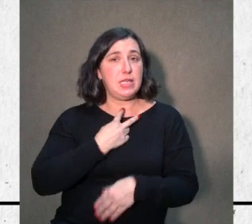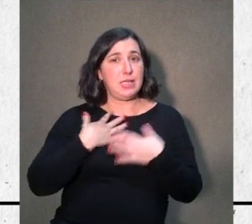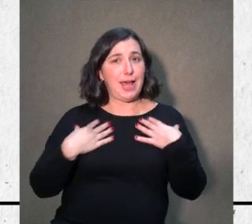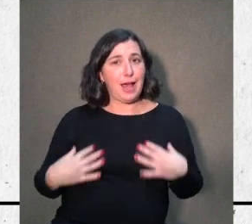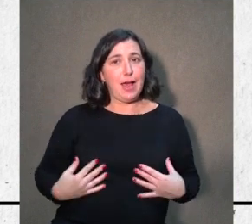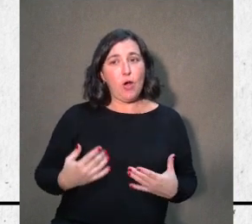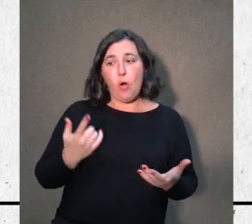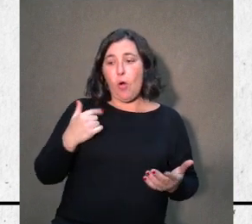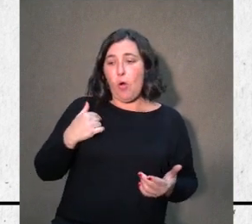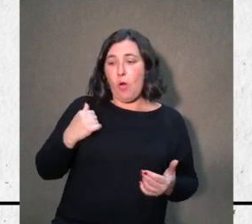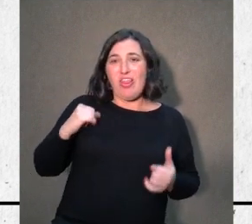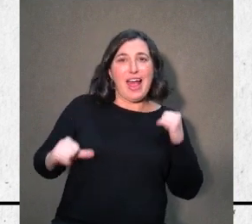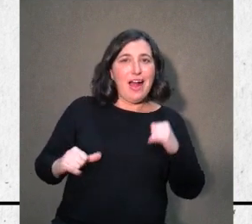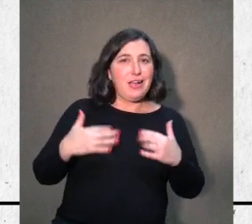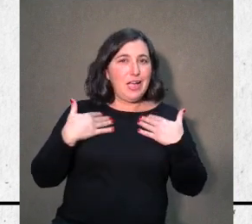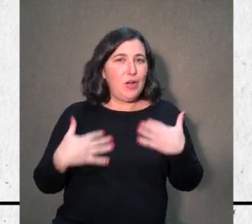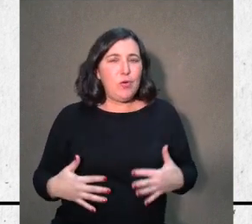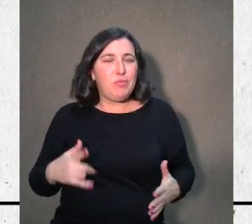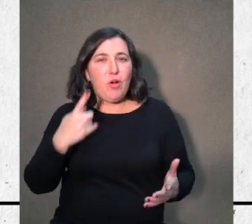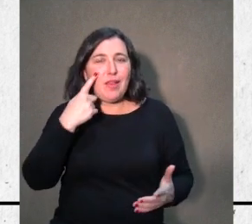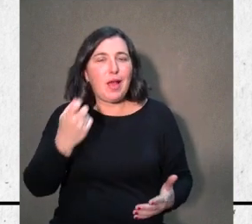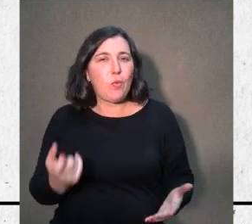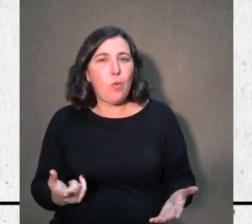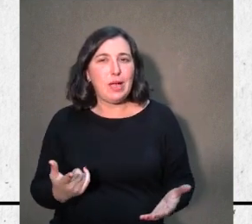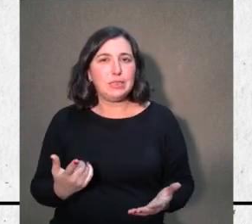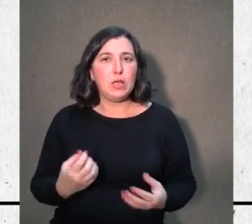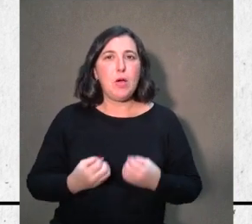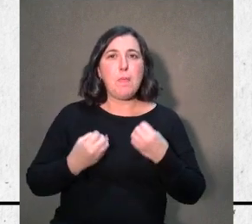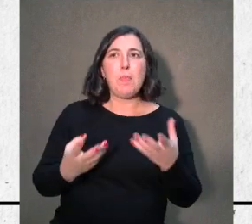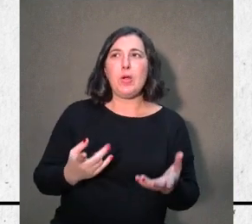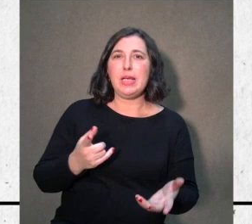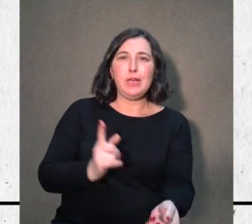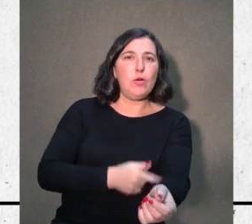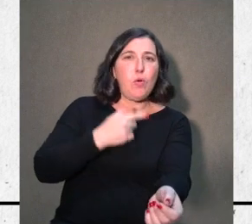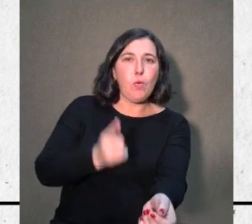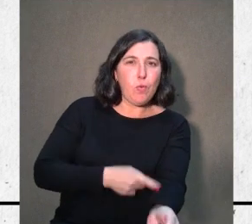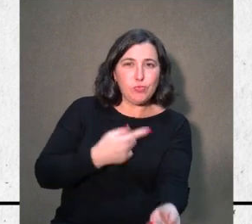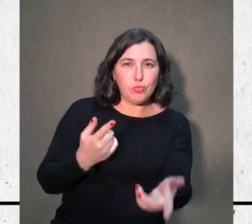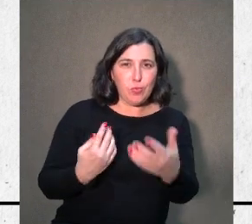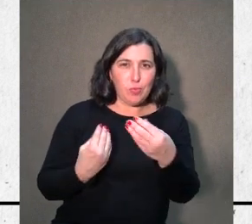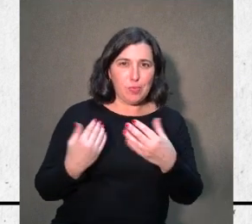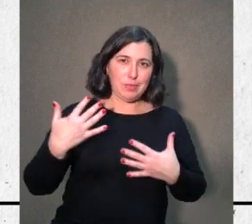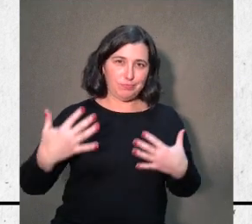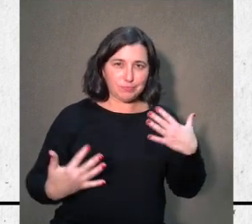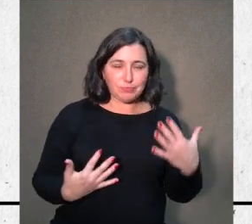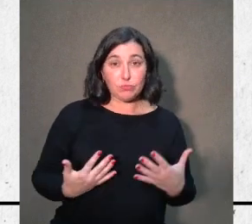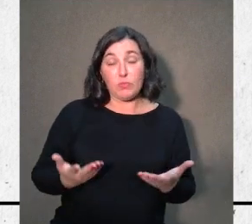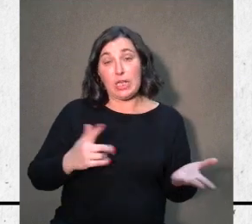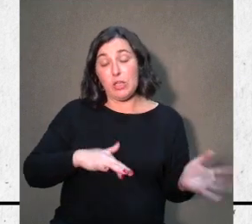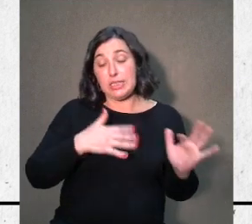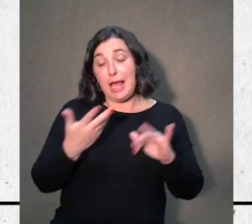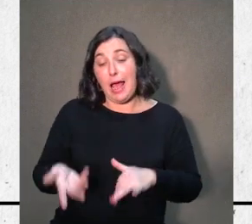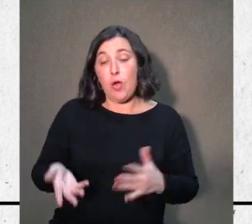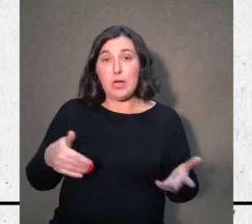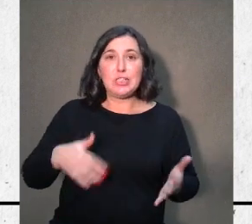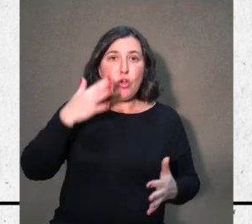cuenta. Son posturas viciosas de repente. Entonces, bueno, a esta altura de mi vida, realmente lo que yo trato es de estirar